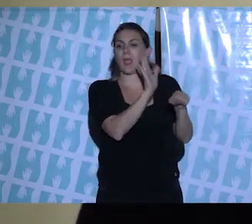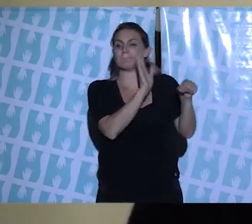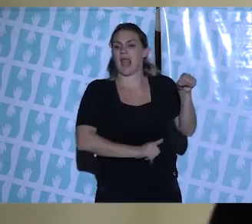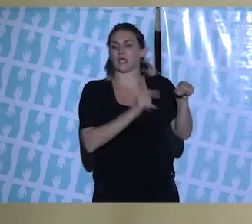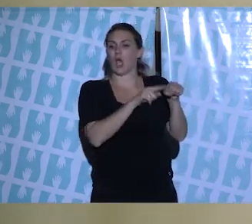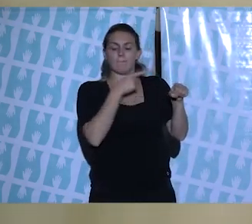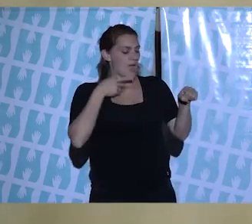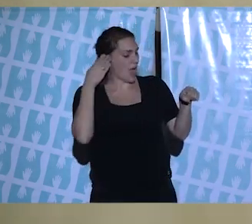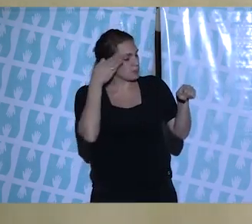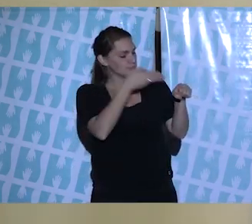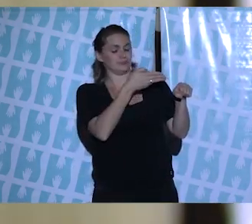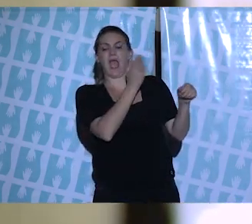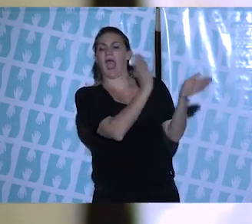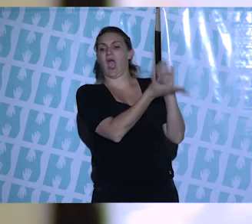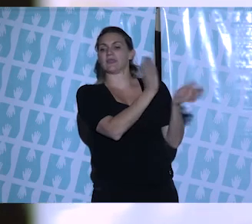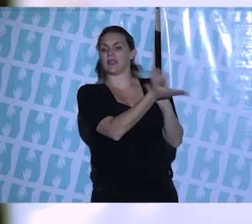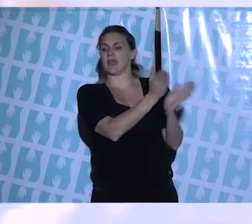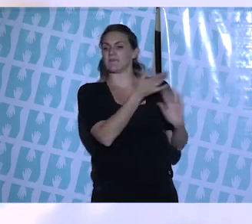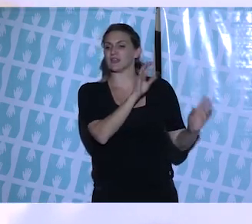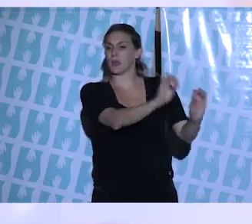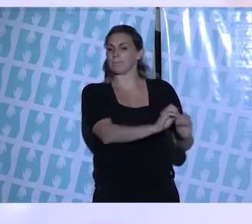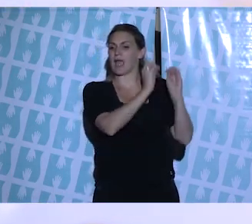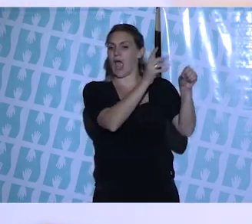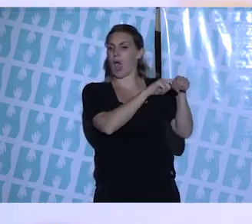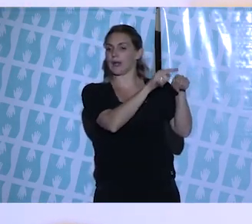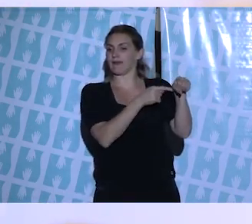infinidad de laboratorios en el mundo que están tratando de